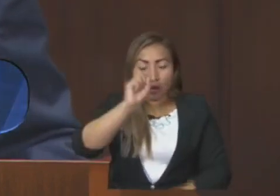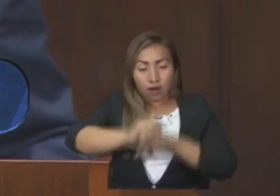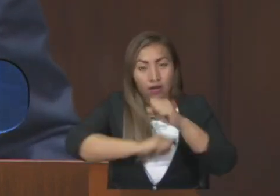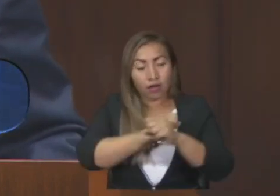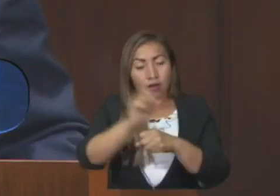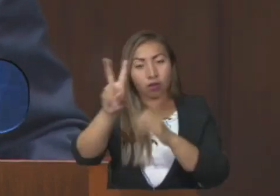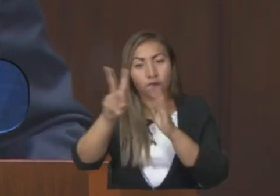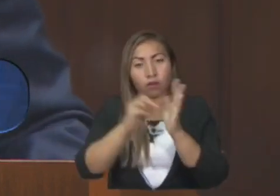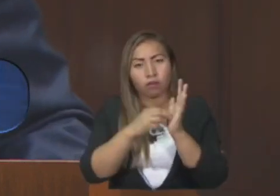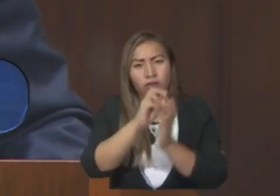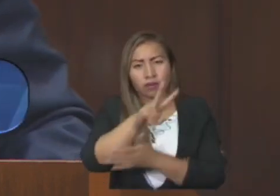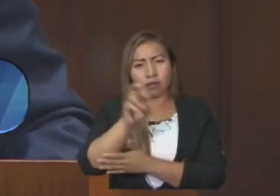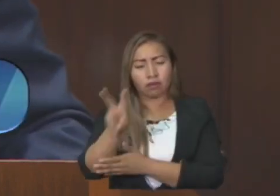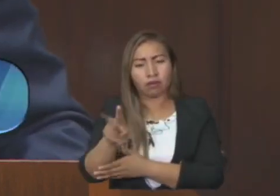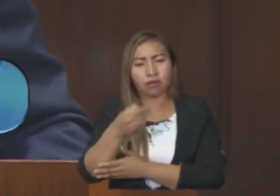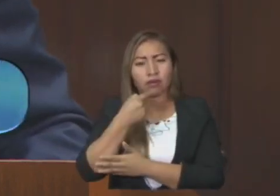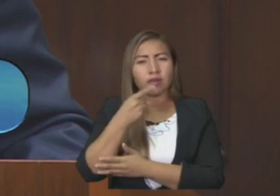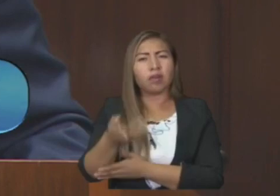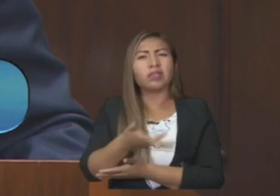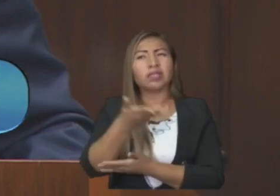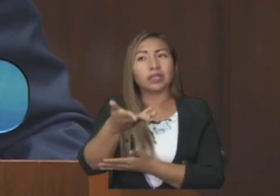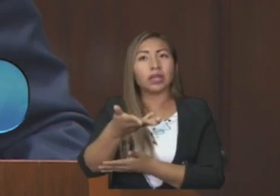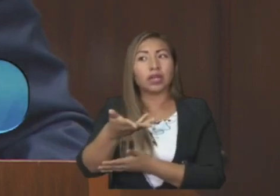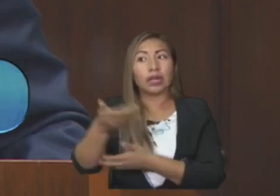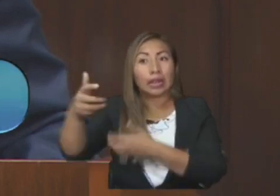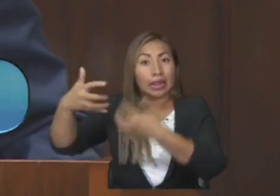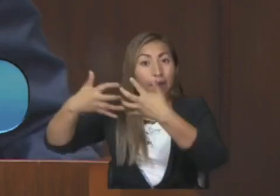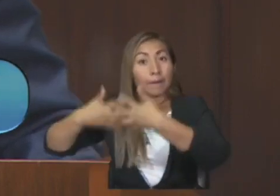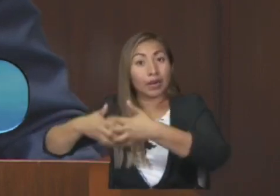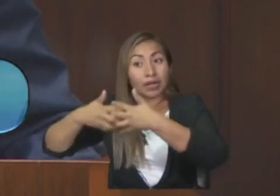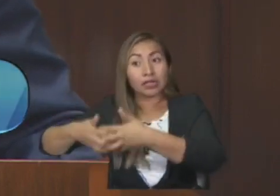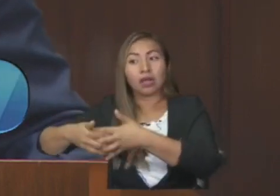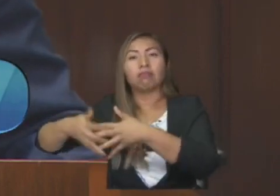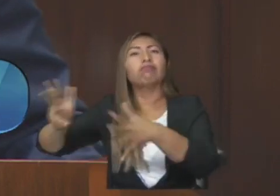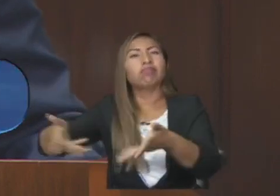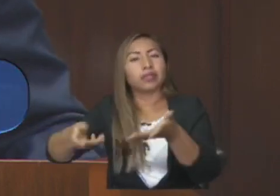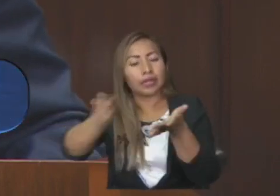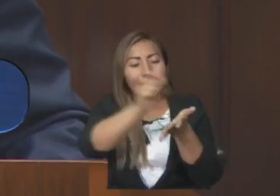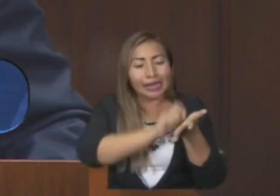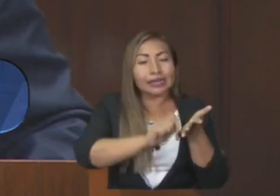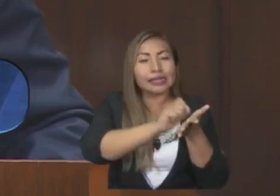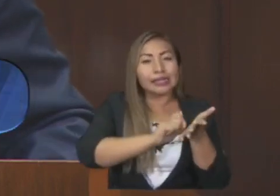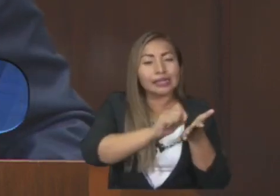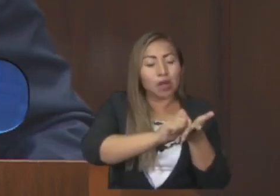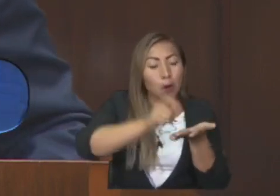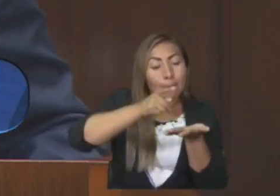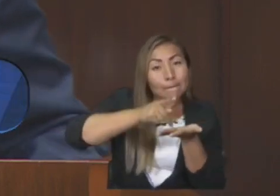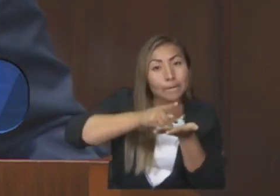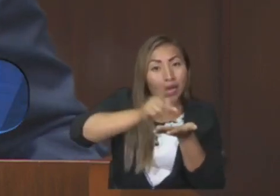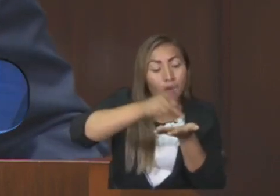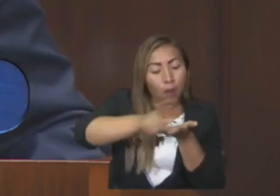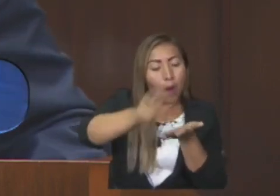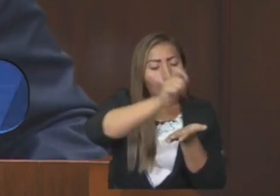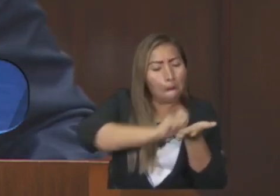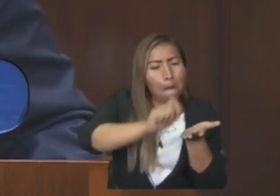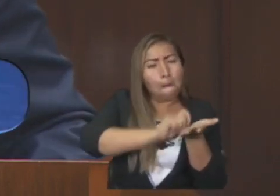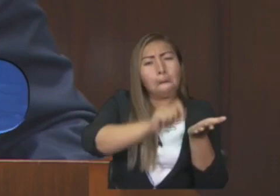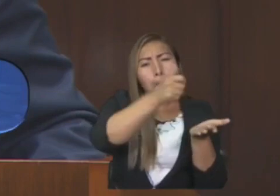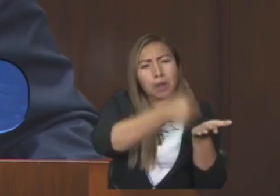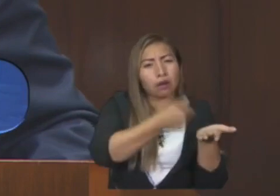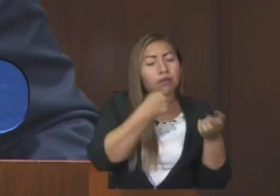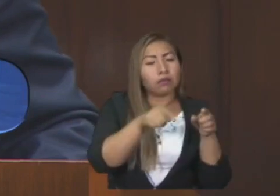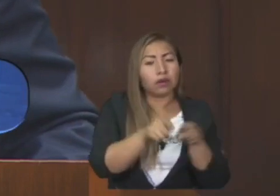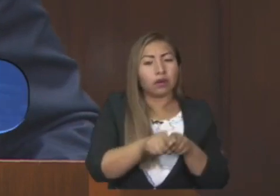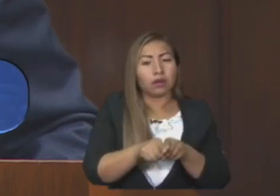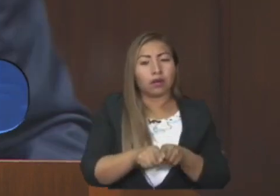acordó por escrito el pago y la aceptación del pago de